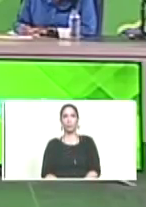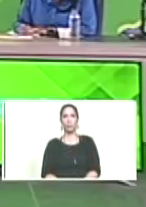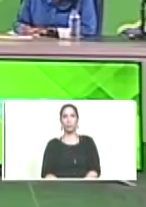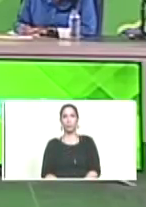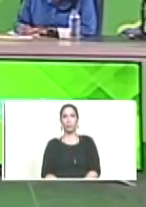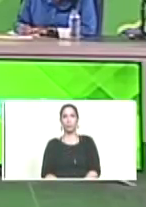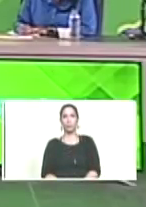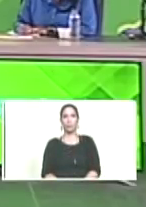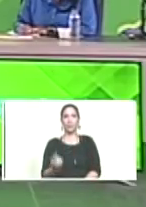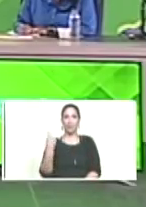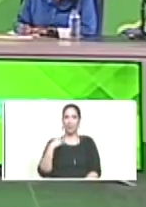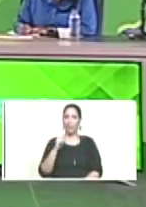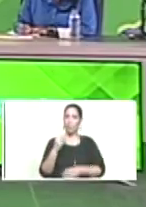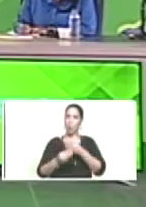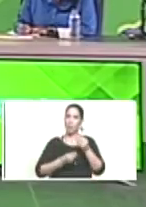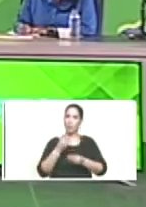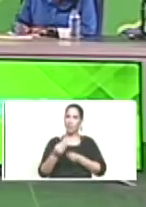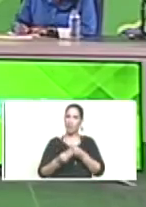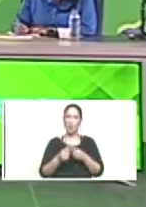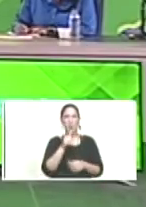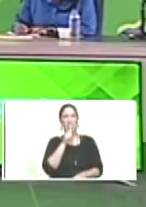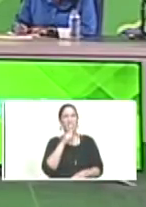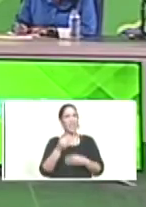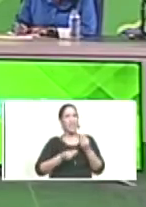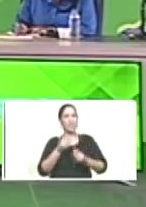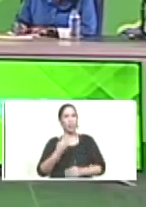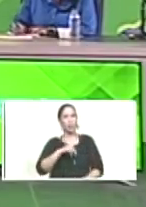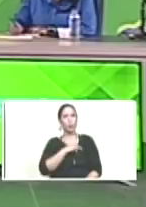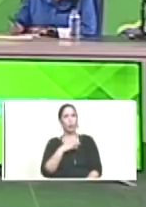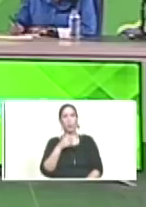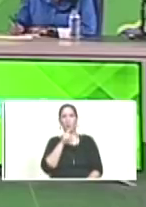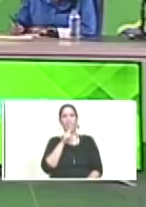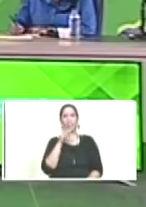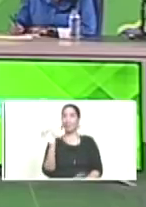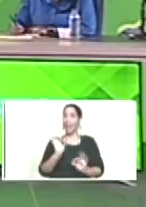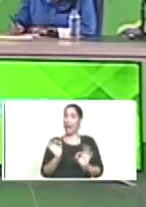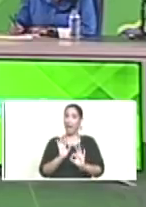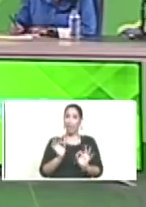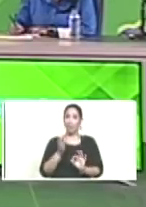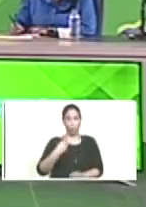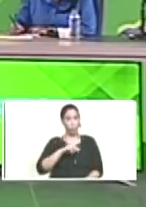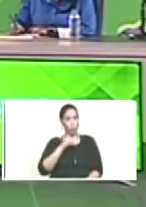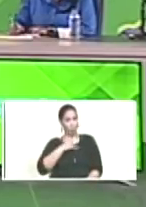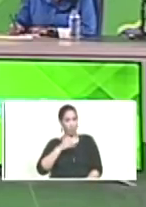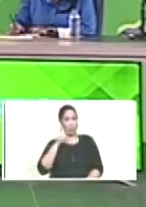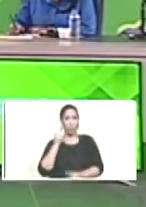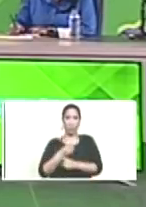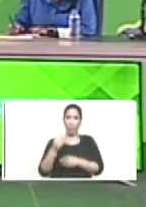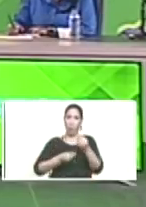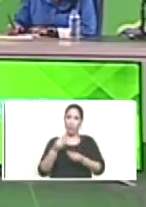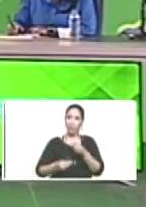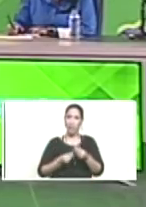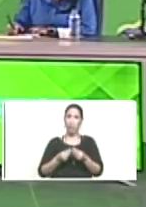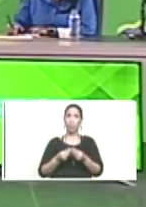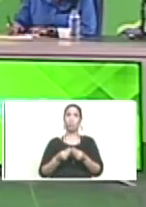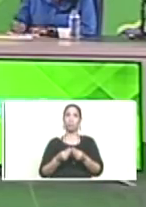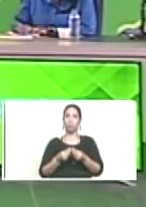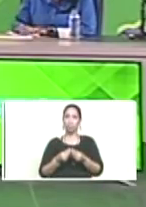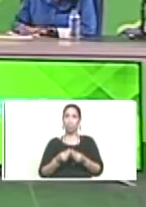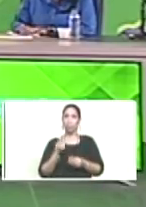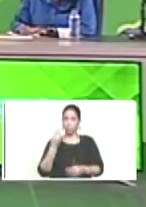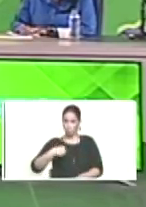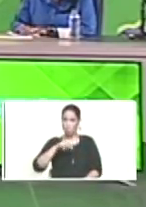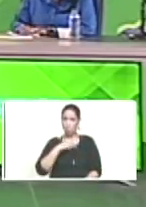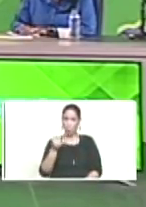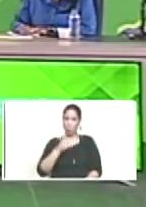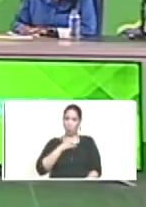Y tenemos que hacerlo nosotros. ¿Quién lo va a venir a hacer por nosotros? Nadie lo va a venir a hacer por nosotros. Tenemos que hacerlo nosotros.